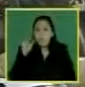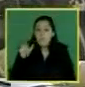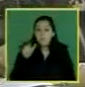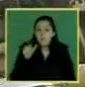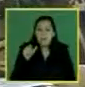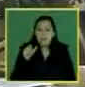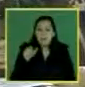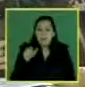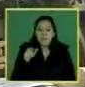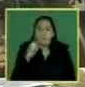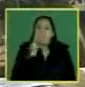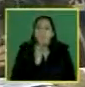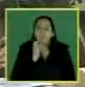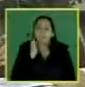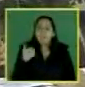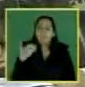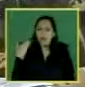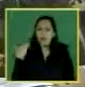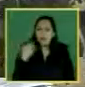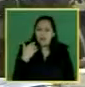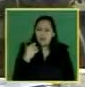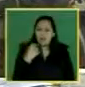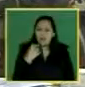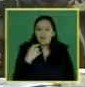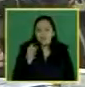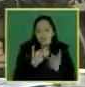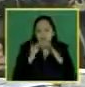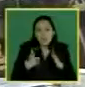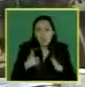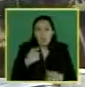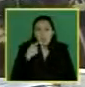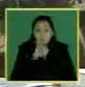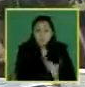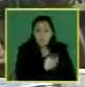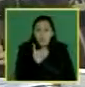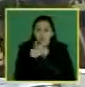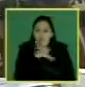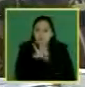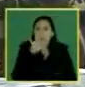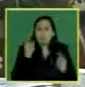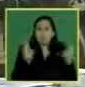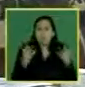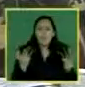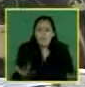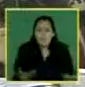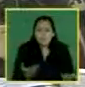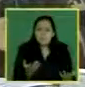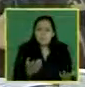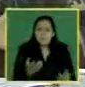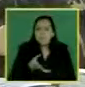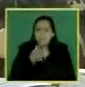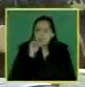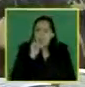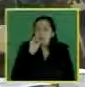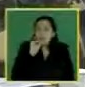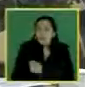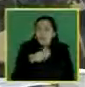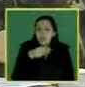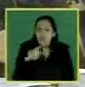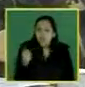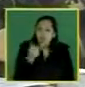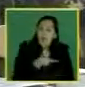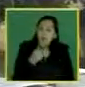una experiencia que yo estaba haciendo un documental para la universidad y el tema que escogimos fue el de si existían o no